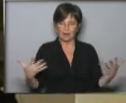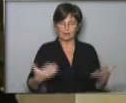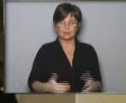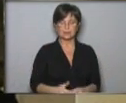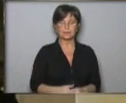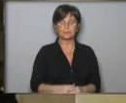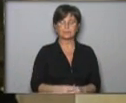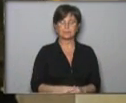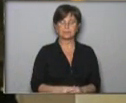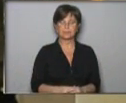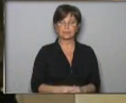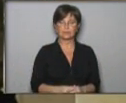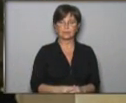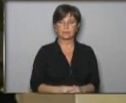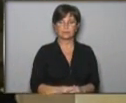que